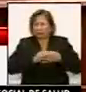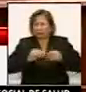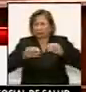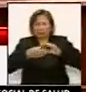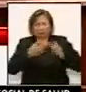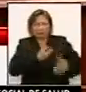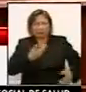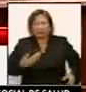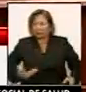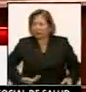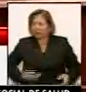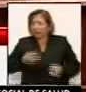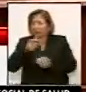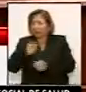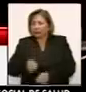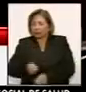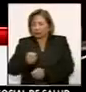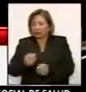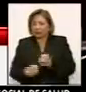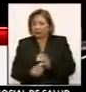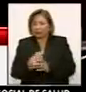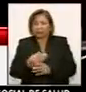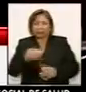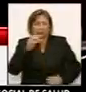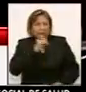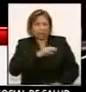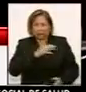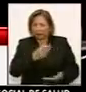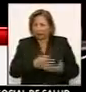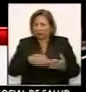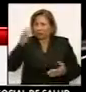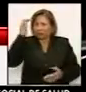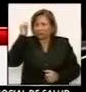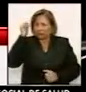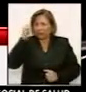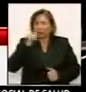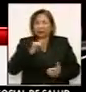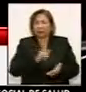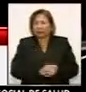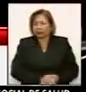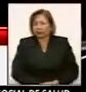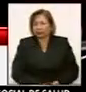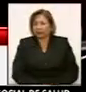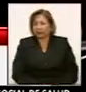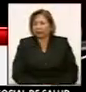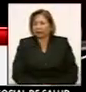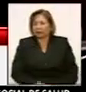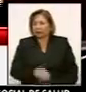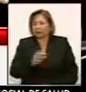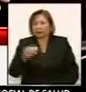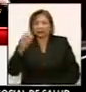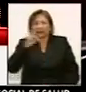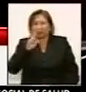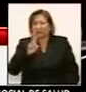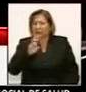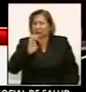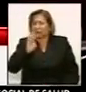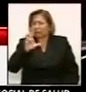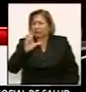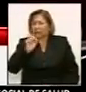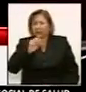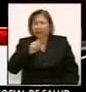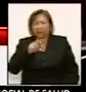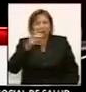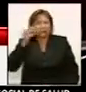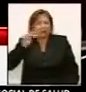de la República, la corrupción más grande. Ni la independencia con Chile, la independencia con España, ni la independencia de la guerra con Chile, ni en la época de Velasco, ni en la